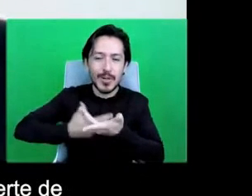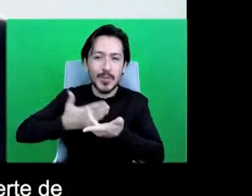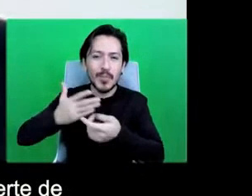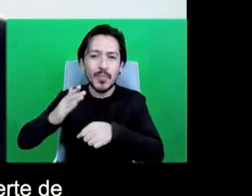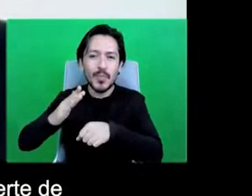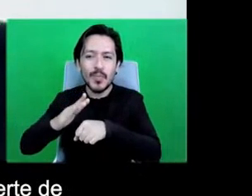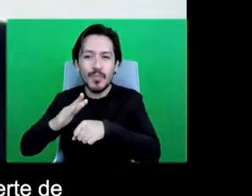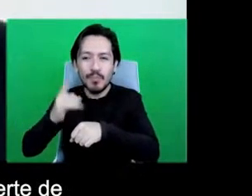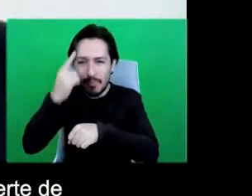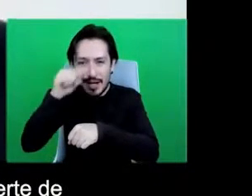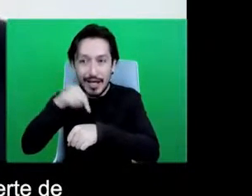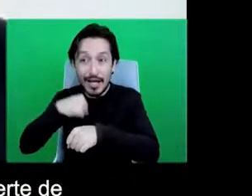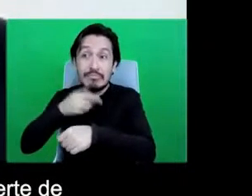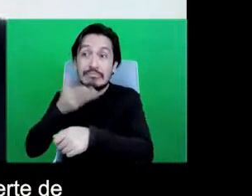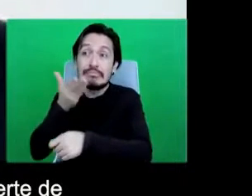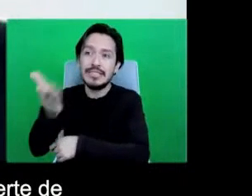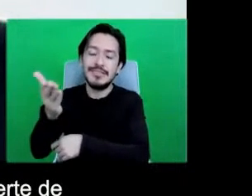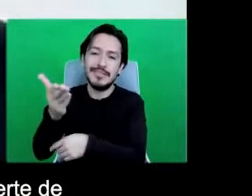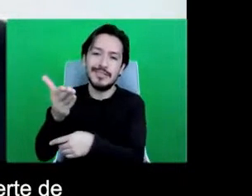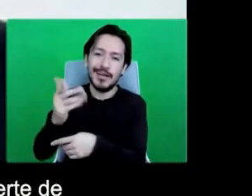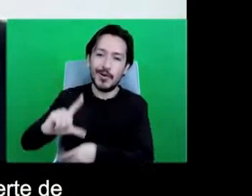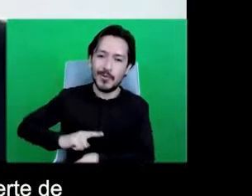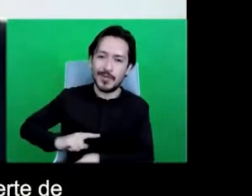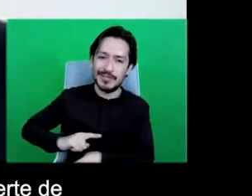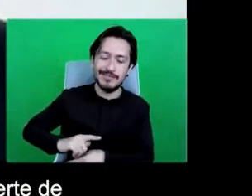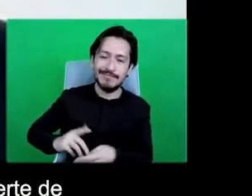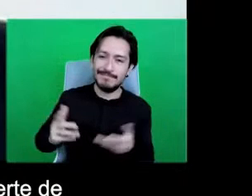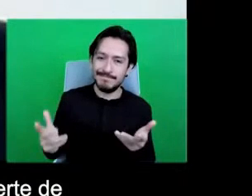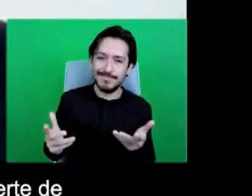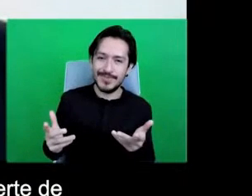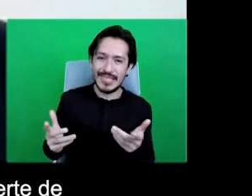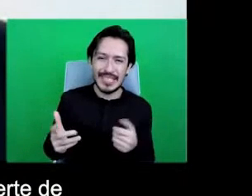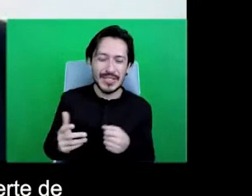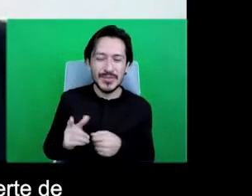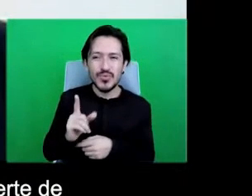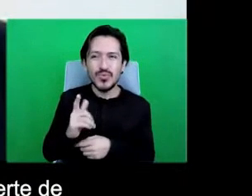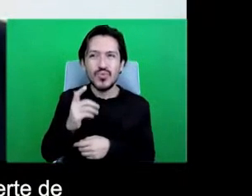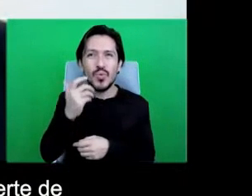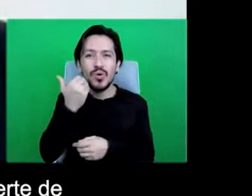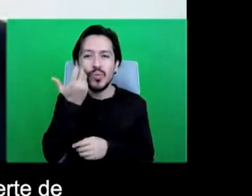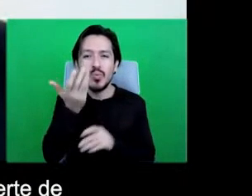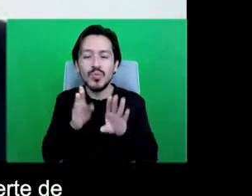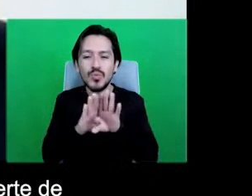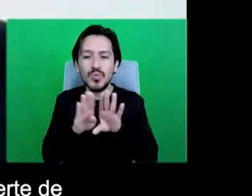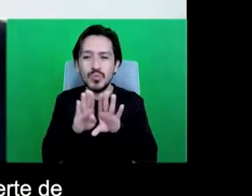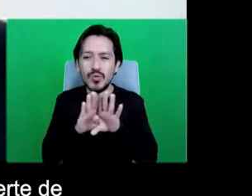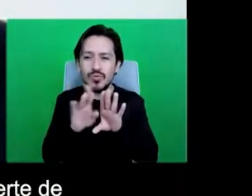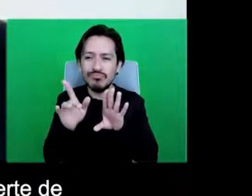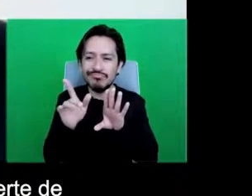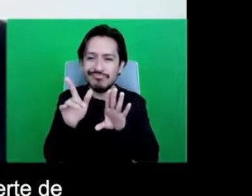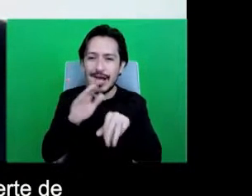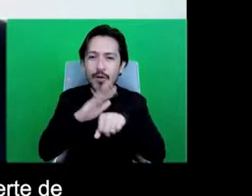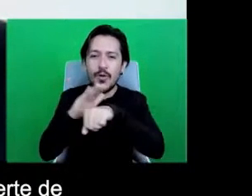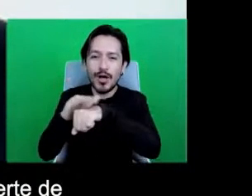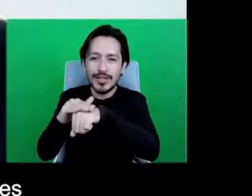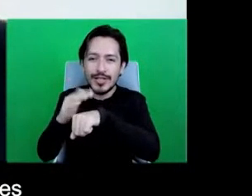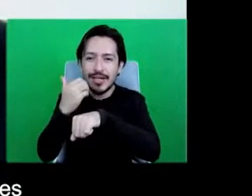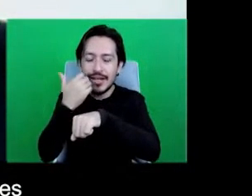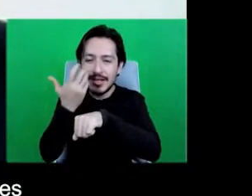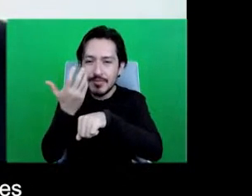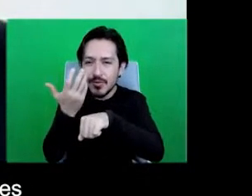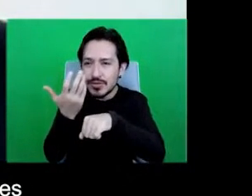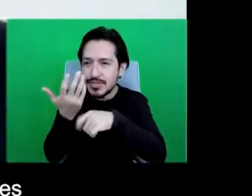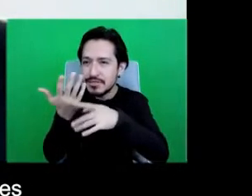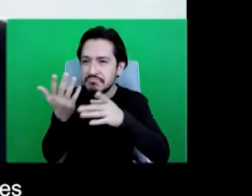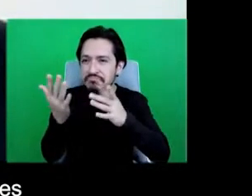algún proyecto, no como una suerte de planeación completa, sino como un azar fortuito de